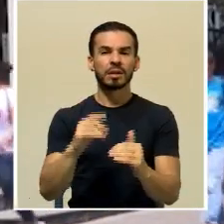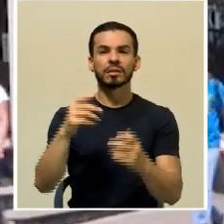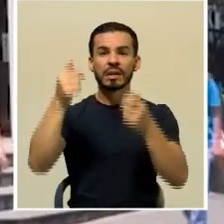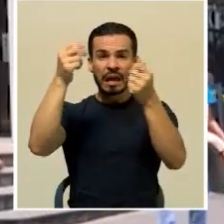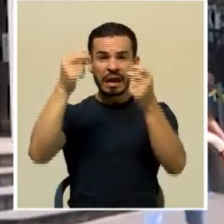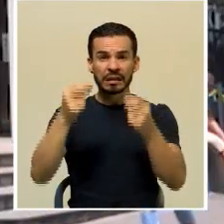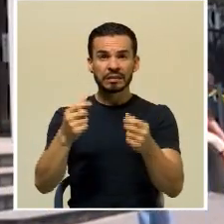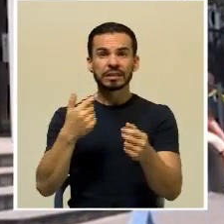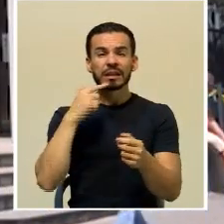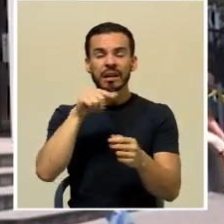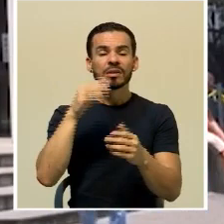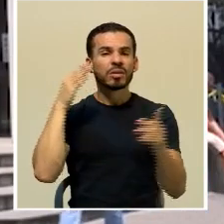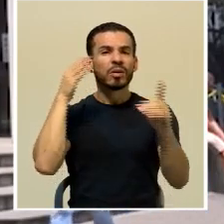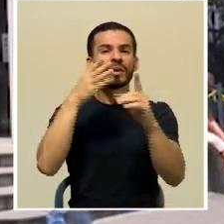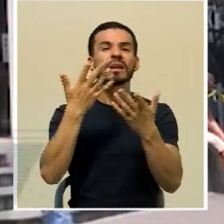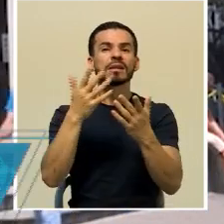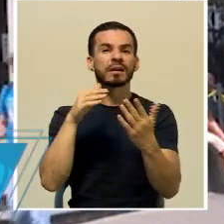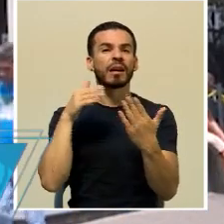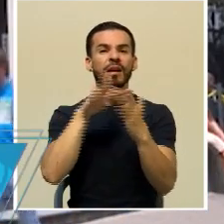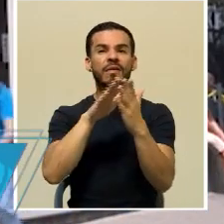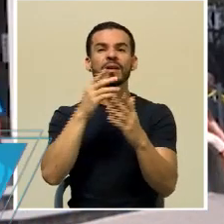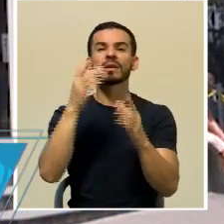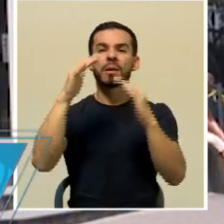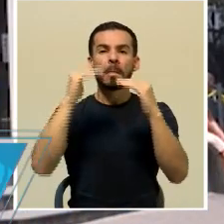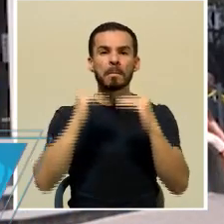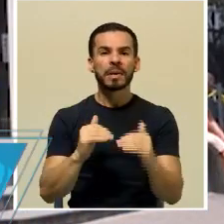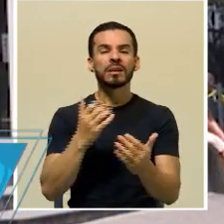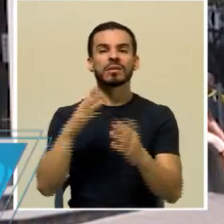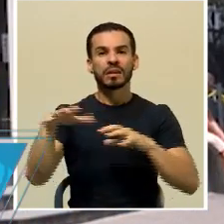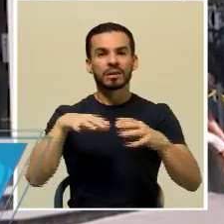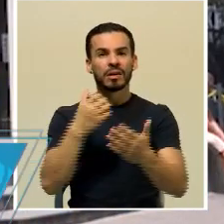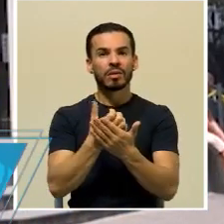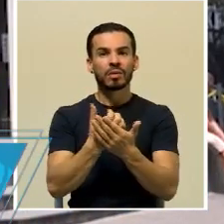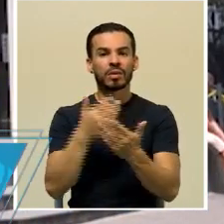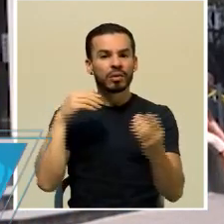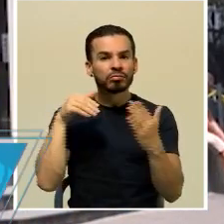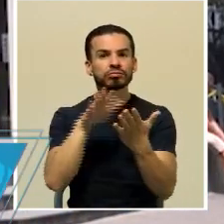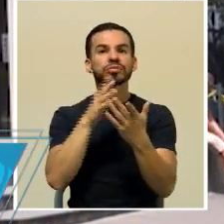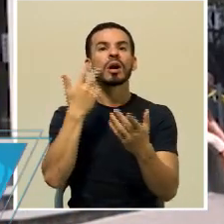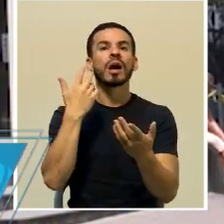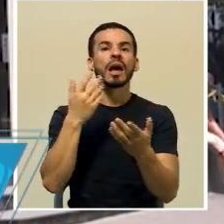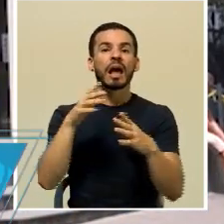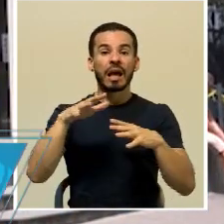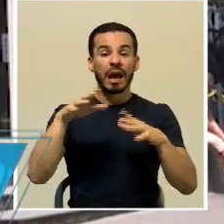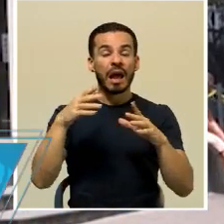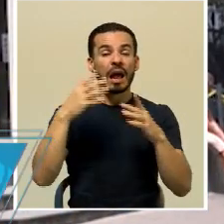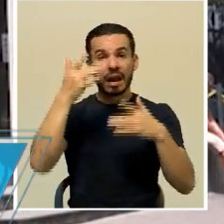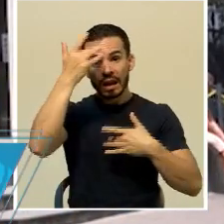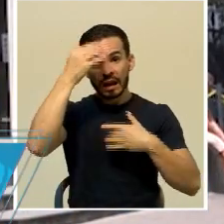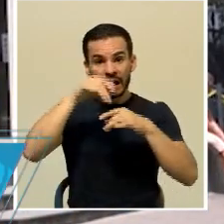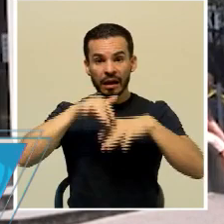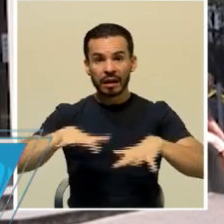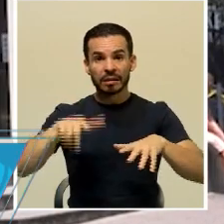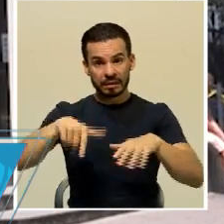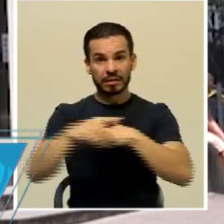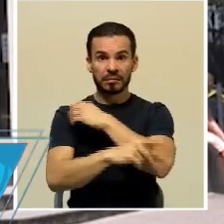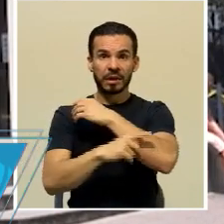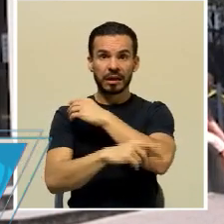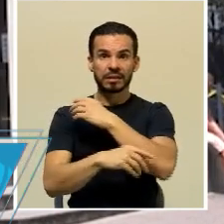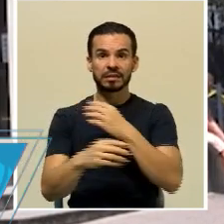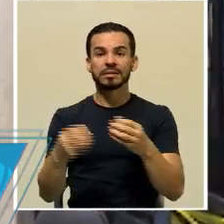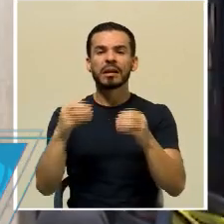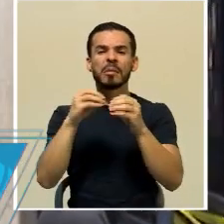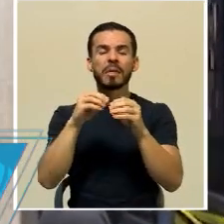Hacienda, esto obedece a los efectos de una menor actividad económica ocasionada por los efectos de la pandemia en el país. En mayor medida caen